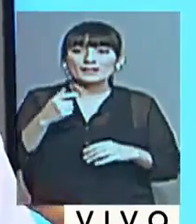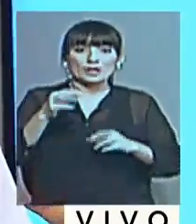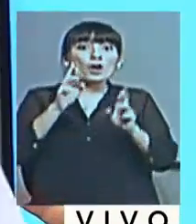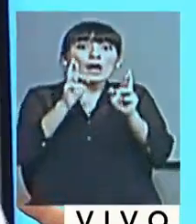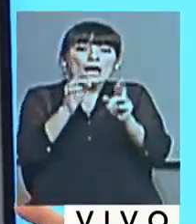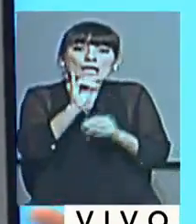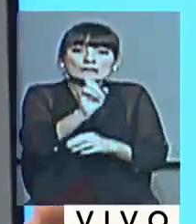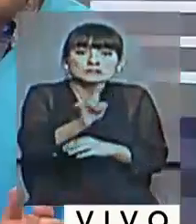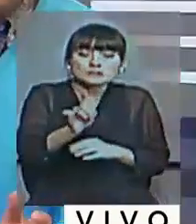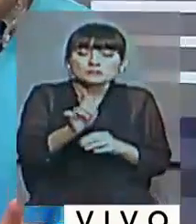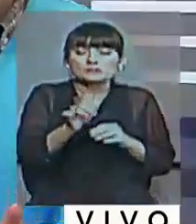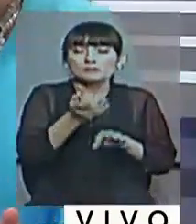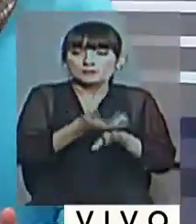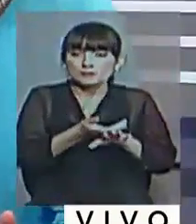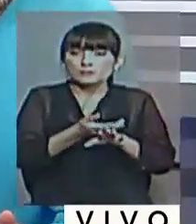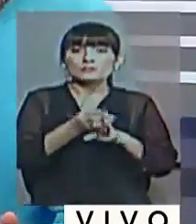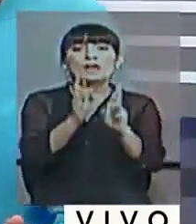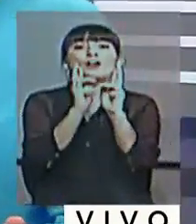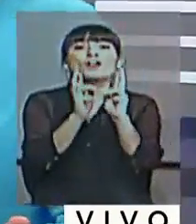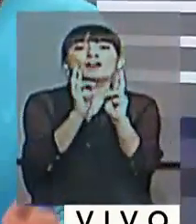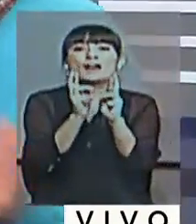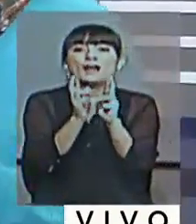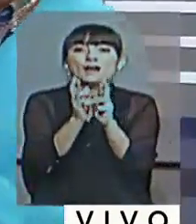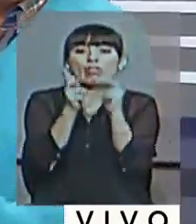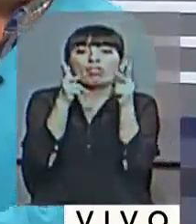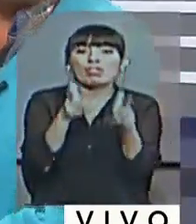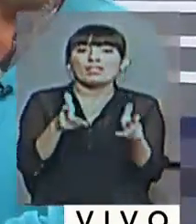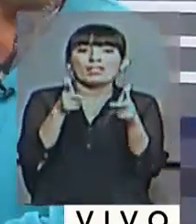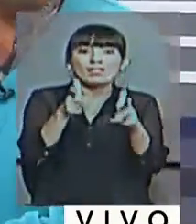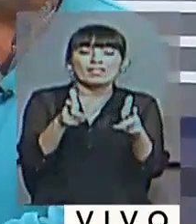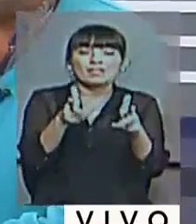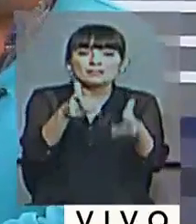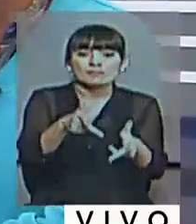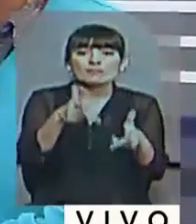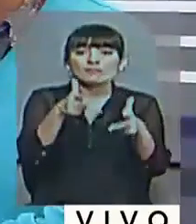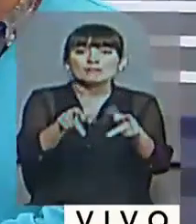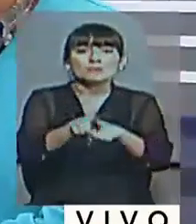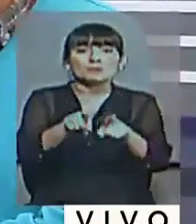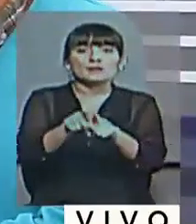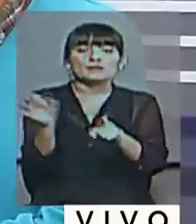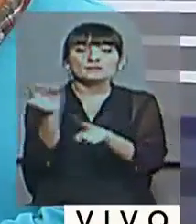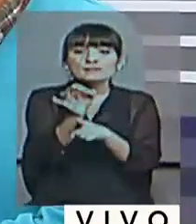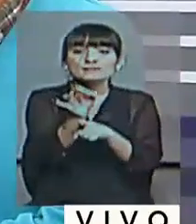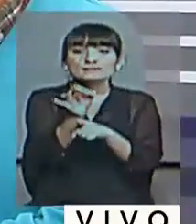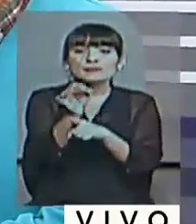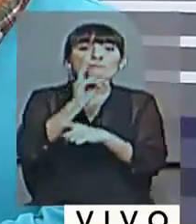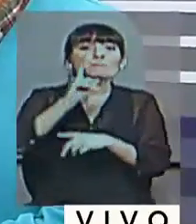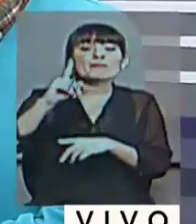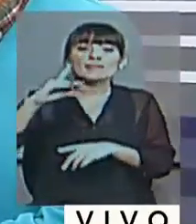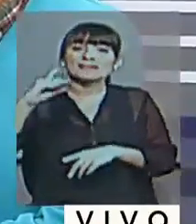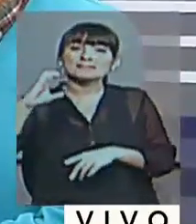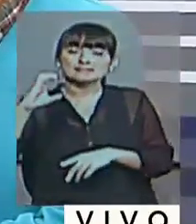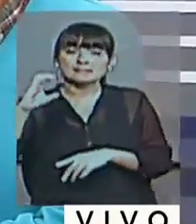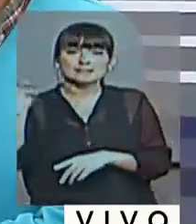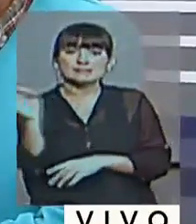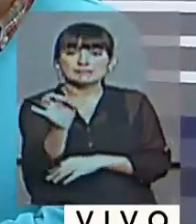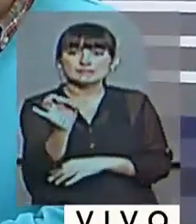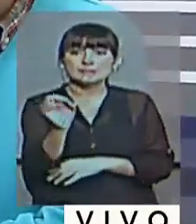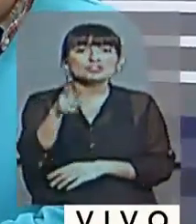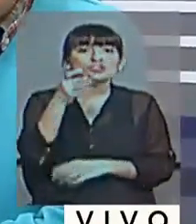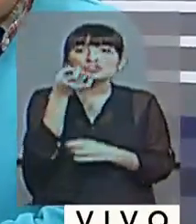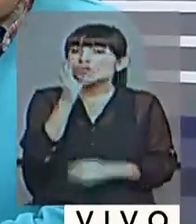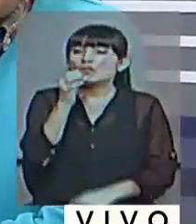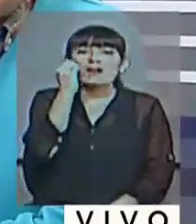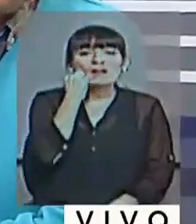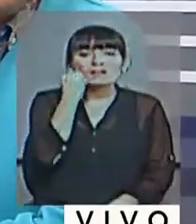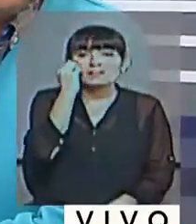Están discrepando hace como un mes. Así que, mire, ojalá los abusos fueran como los que dice experimentar la democracia cristiana. Eso es puro cariño.